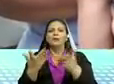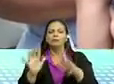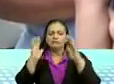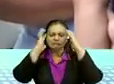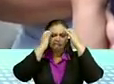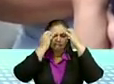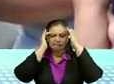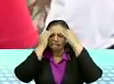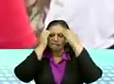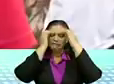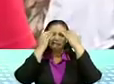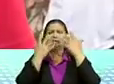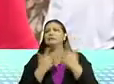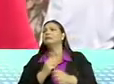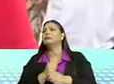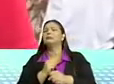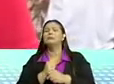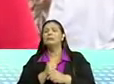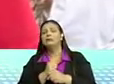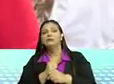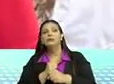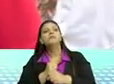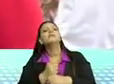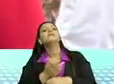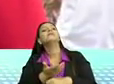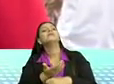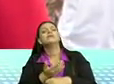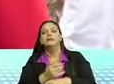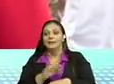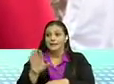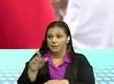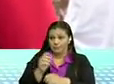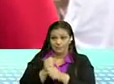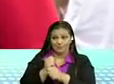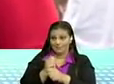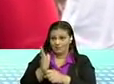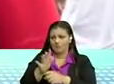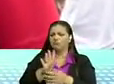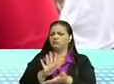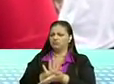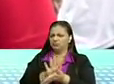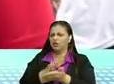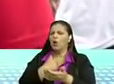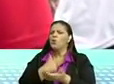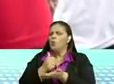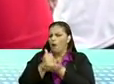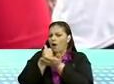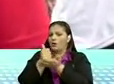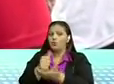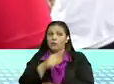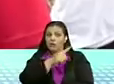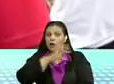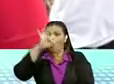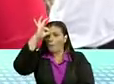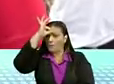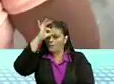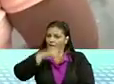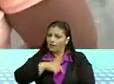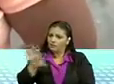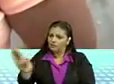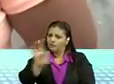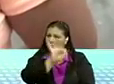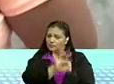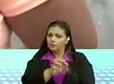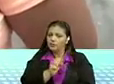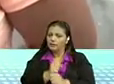todos sabemos que existe en nuestra población. La señora iba hasta a prestar plata para salir, un trabajito ahora, el que tenga un trabajo, es